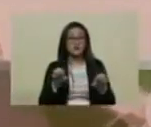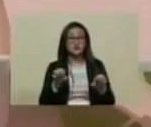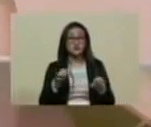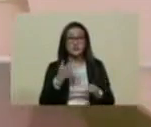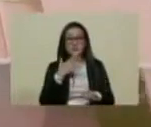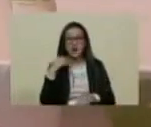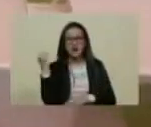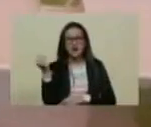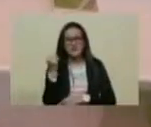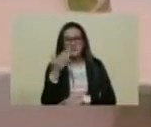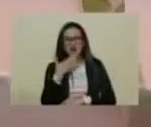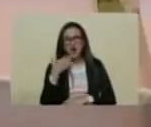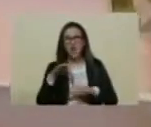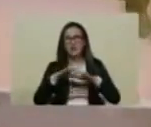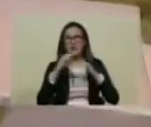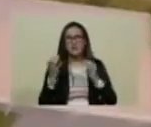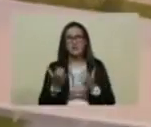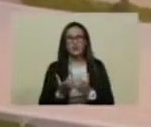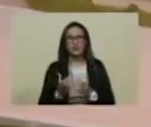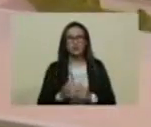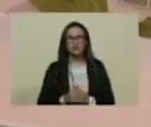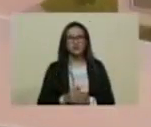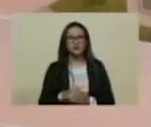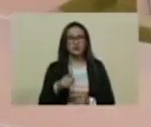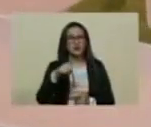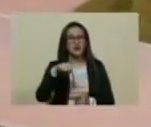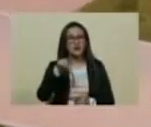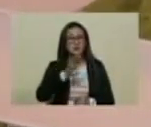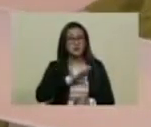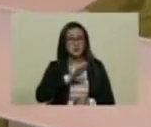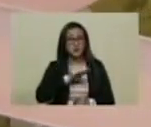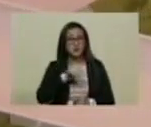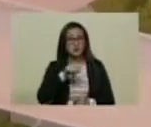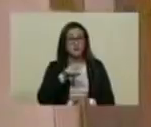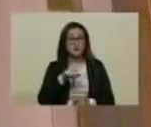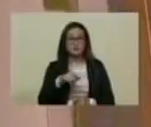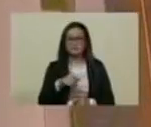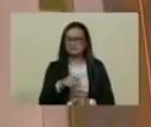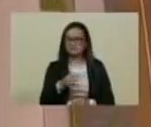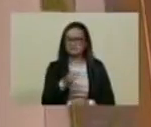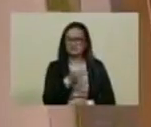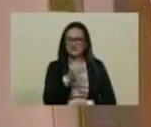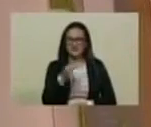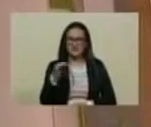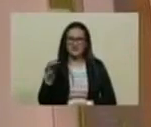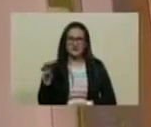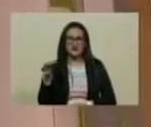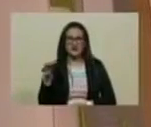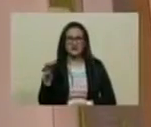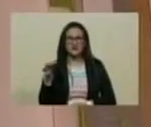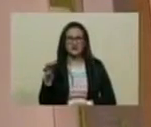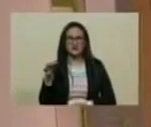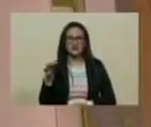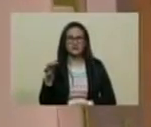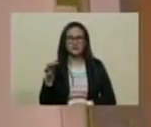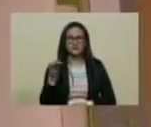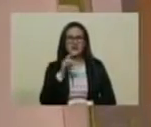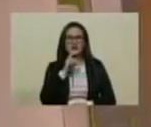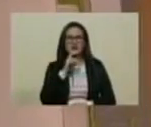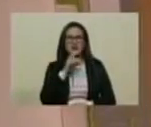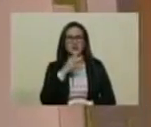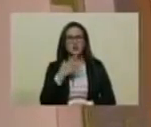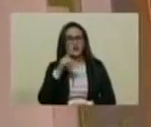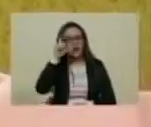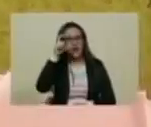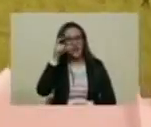más modernas del mundo, porque estos van a ser instalaciones de primer nivel, de primer mundo. ¿Qué me puede decir el ministro